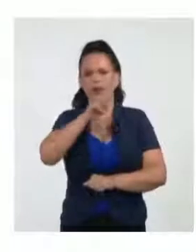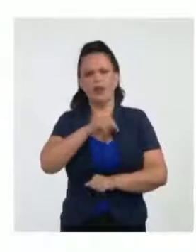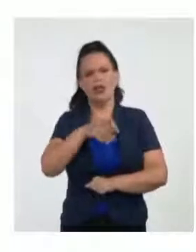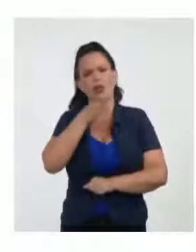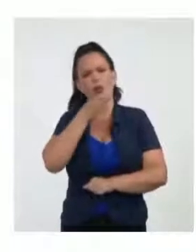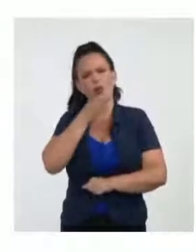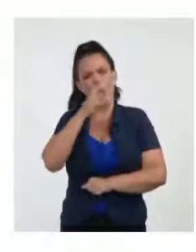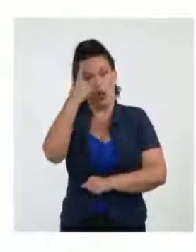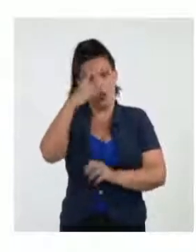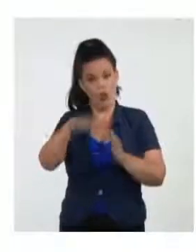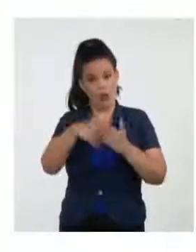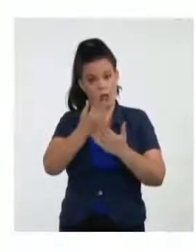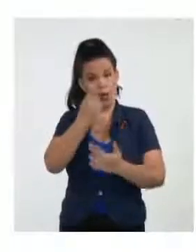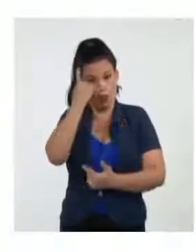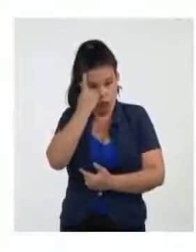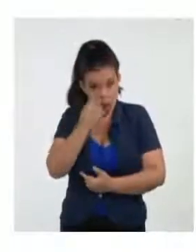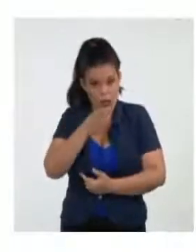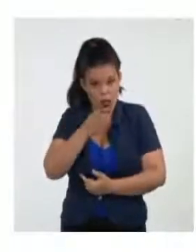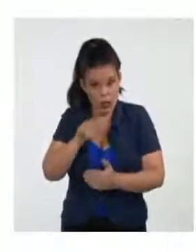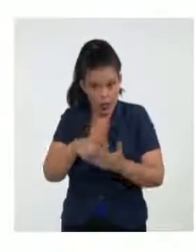exactamente. Además,